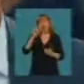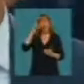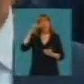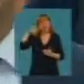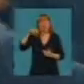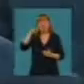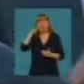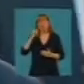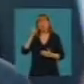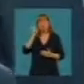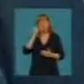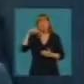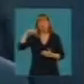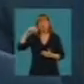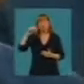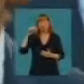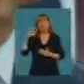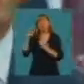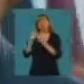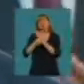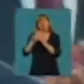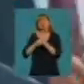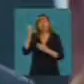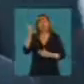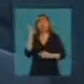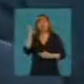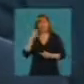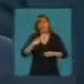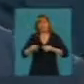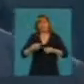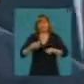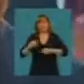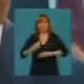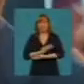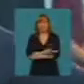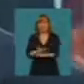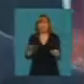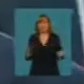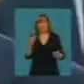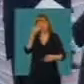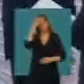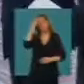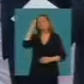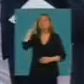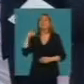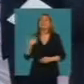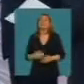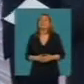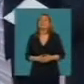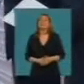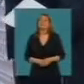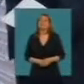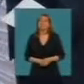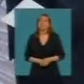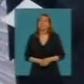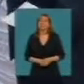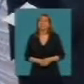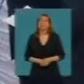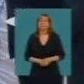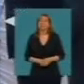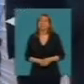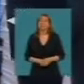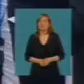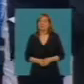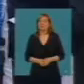Finanzas Públicas. Ministro no puede ser